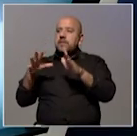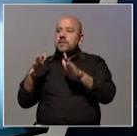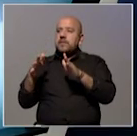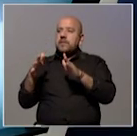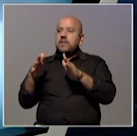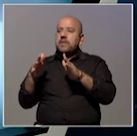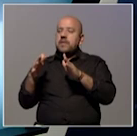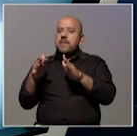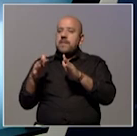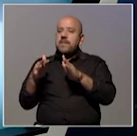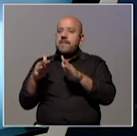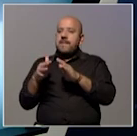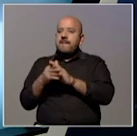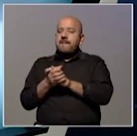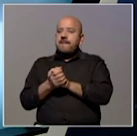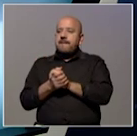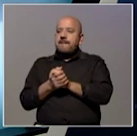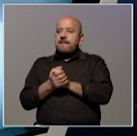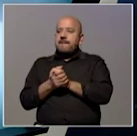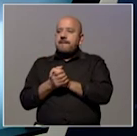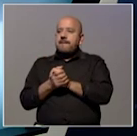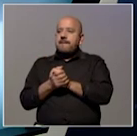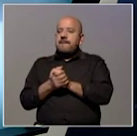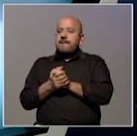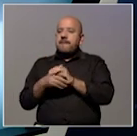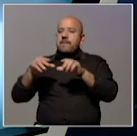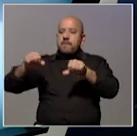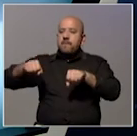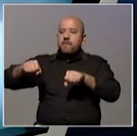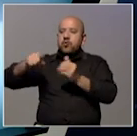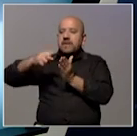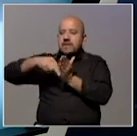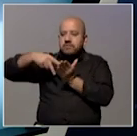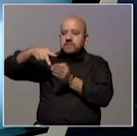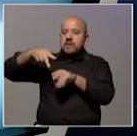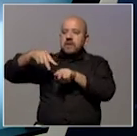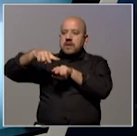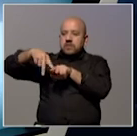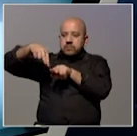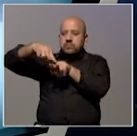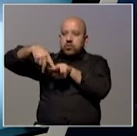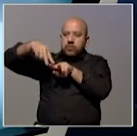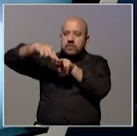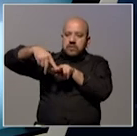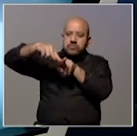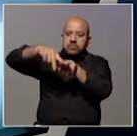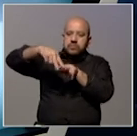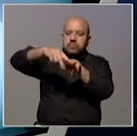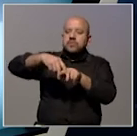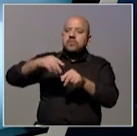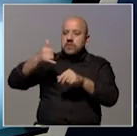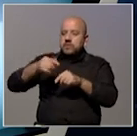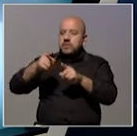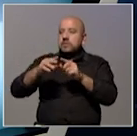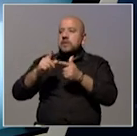2 como los patines bicicletas en la legislación también